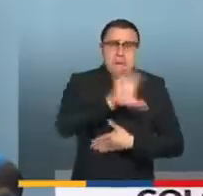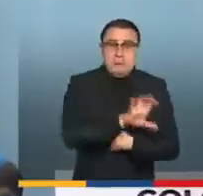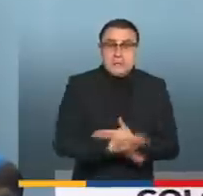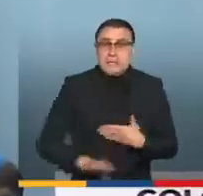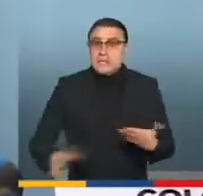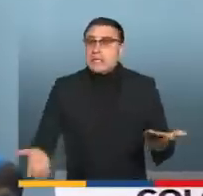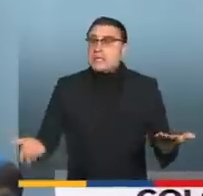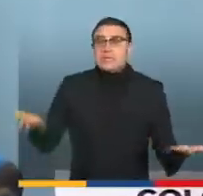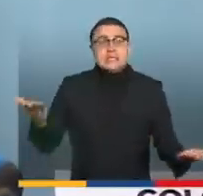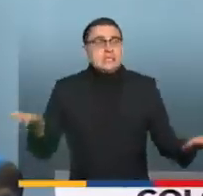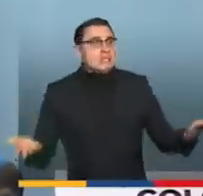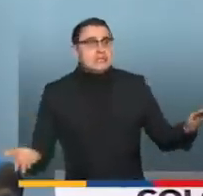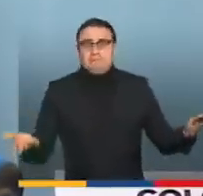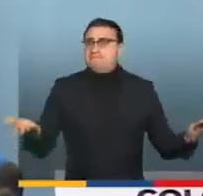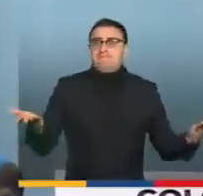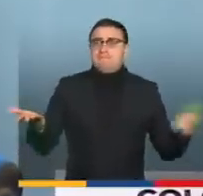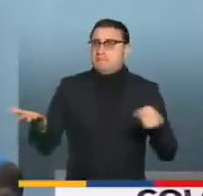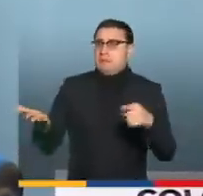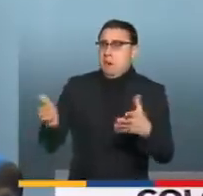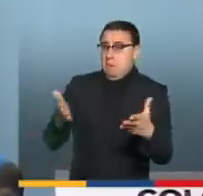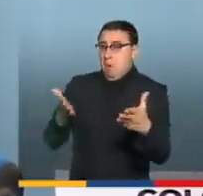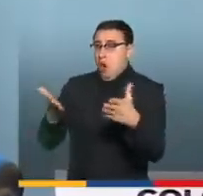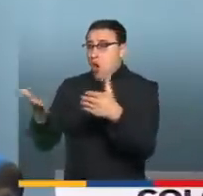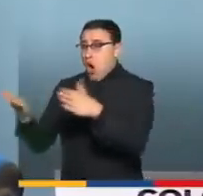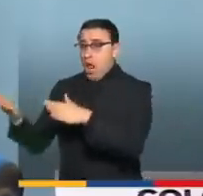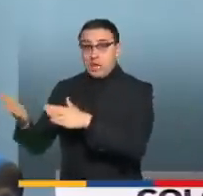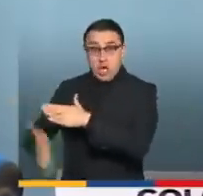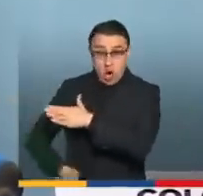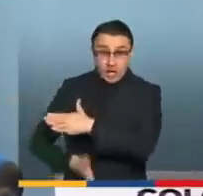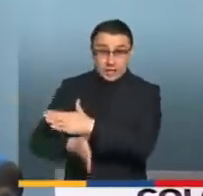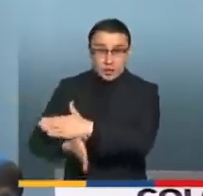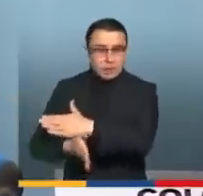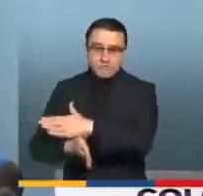ambivalencia de la cual hay que escapar.